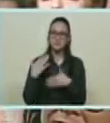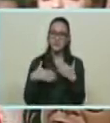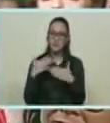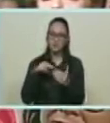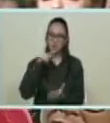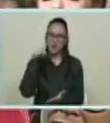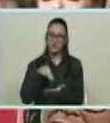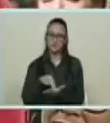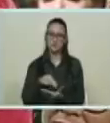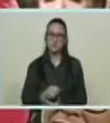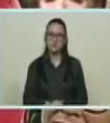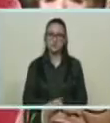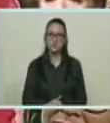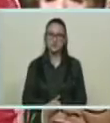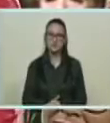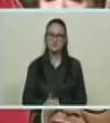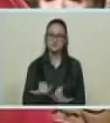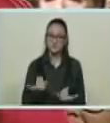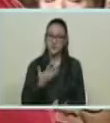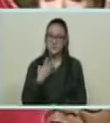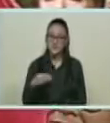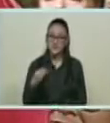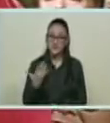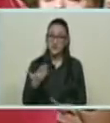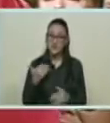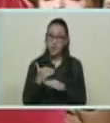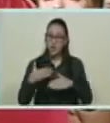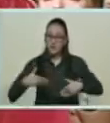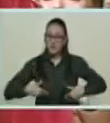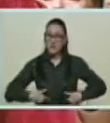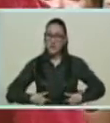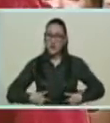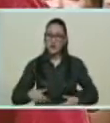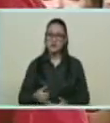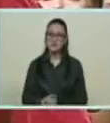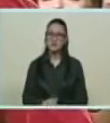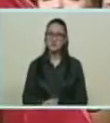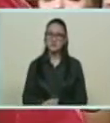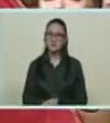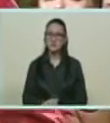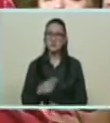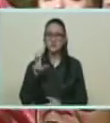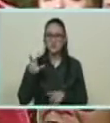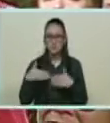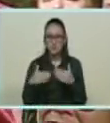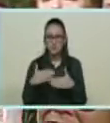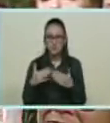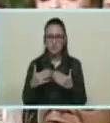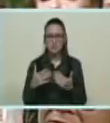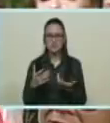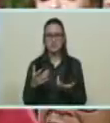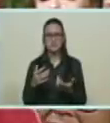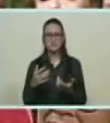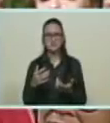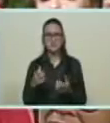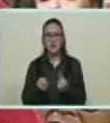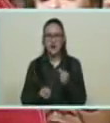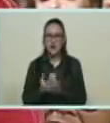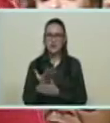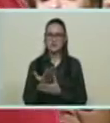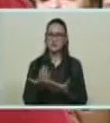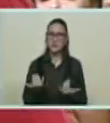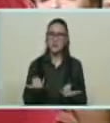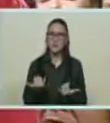producción nacional. Es, presidente, este esfuerzo y además recursos que serán ejecutados a través de Corpo Juventud, también una creación de